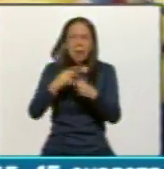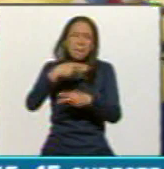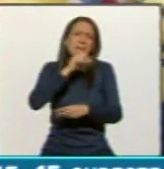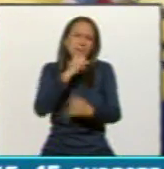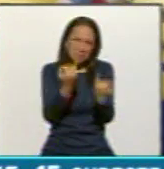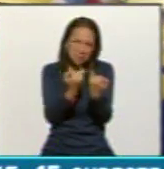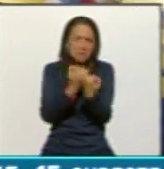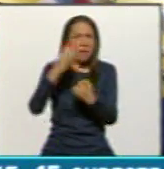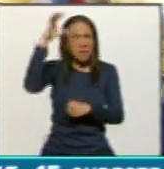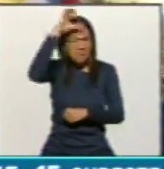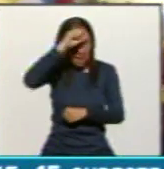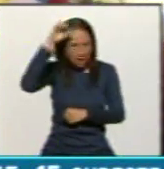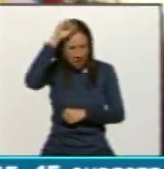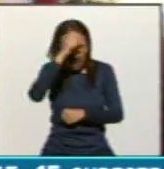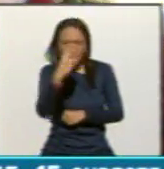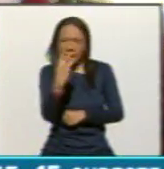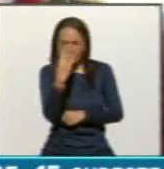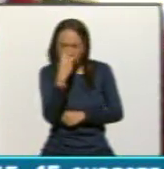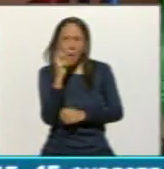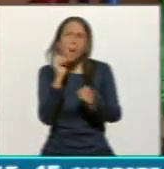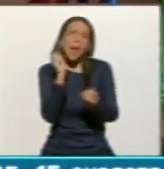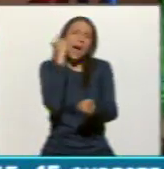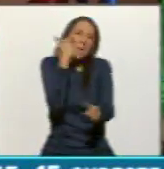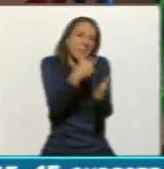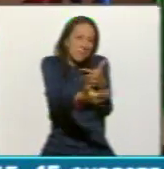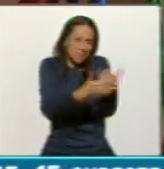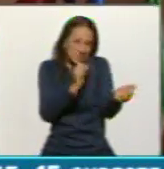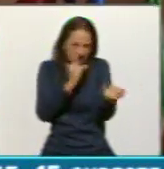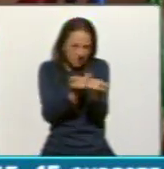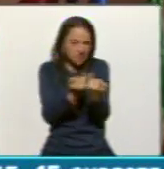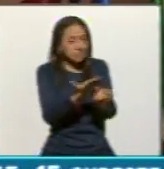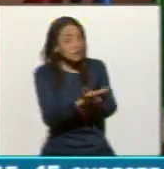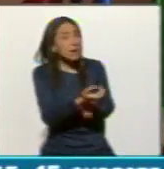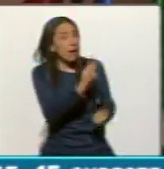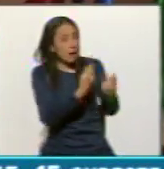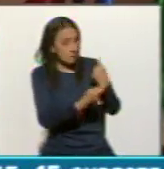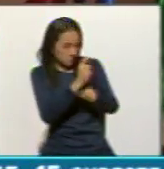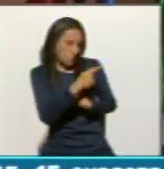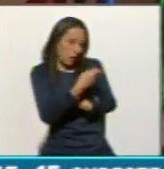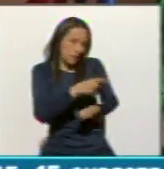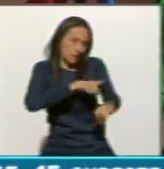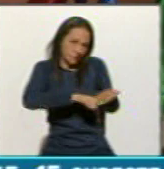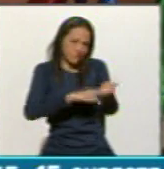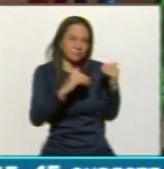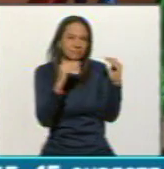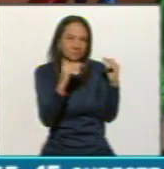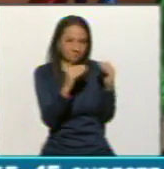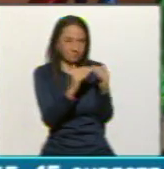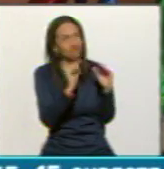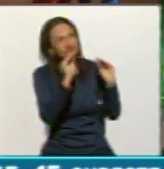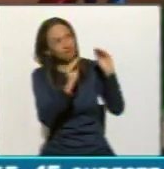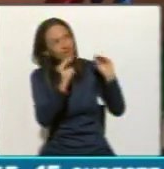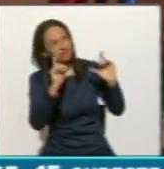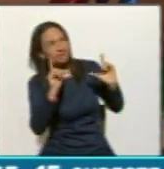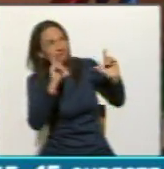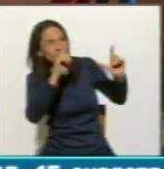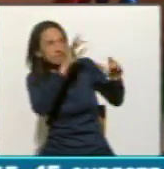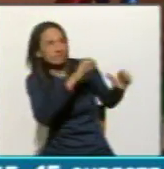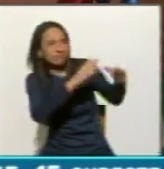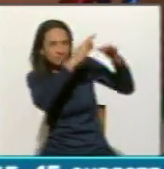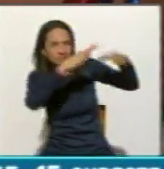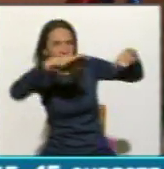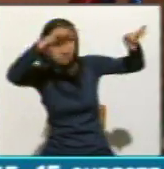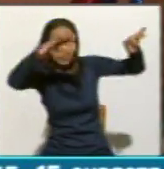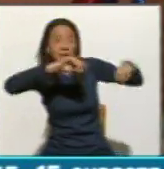moda. Algunas son para decorar primero la casa y después para romperlas en las